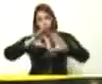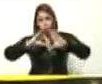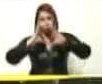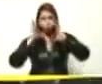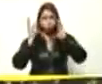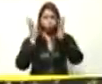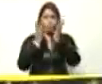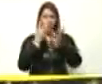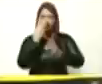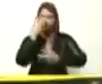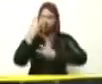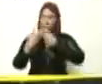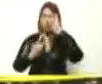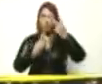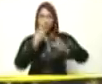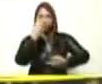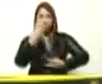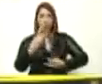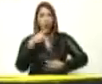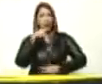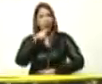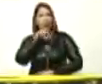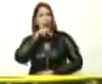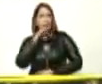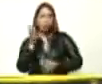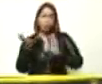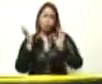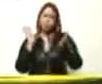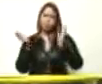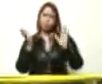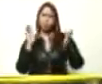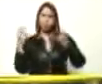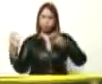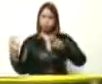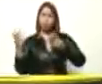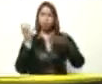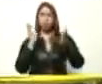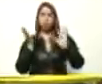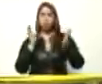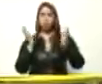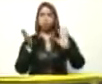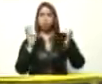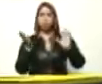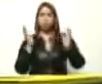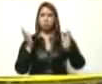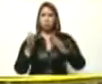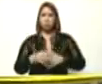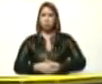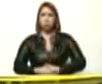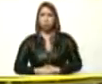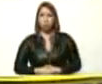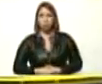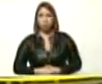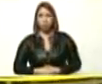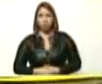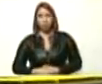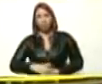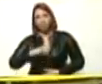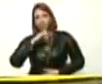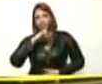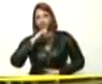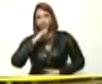allí hablábamos, de, lo difícil,